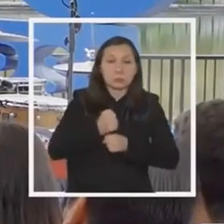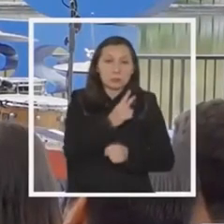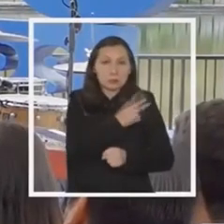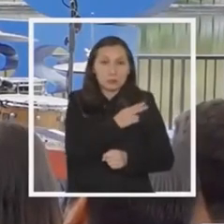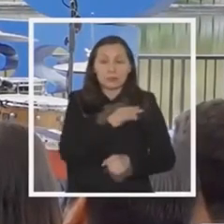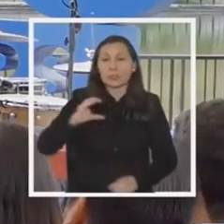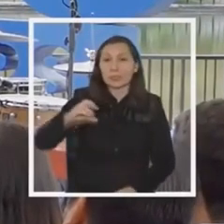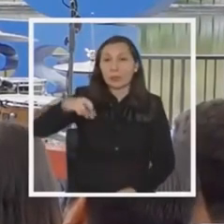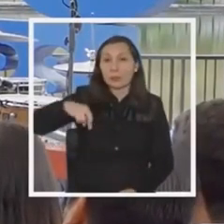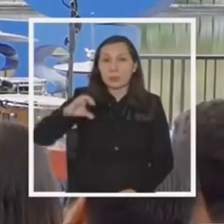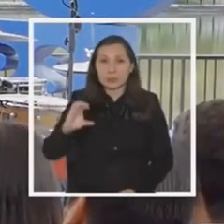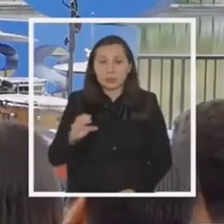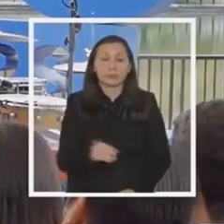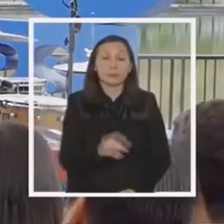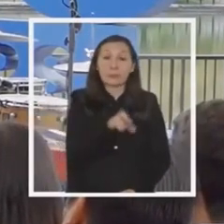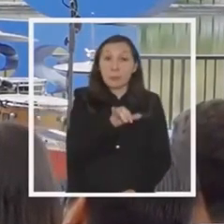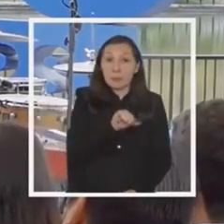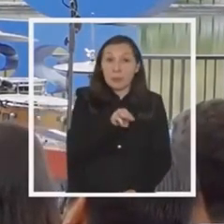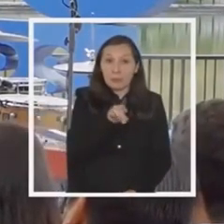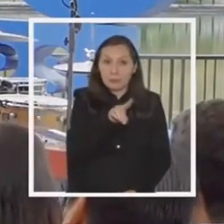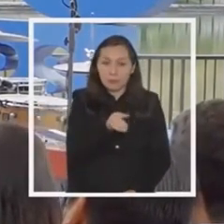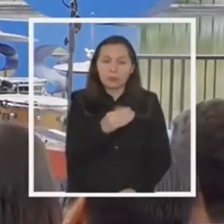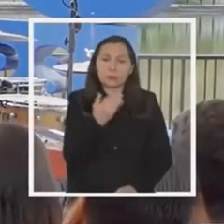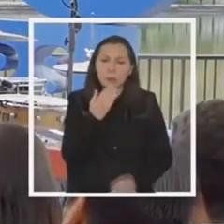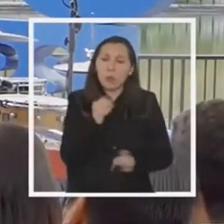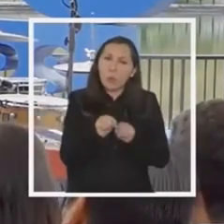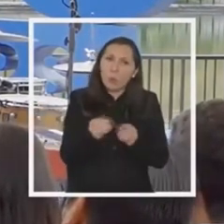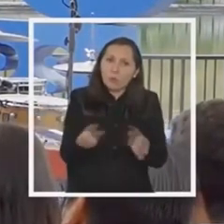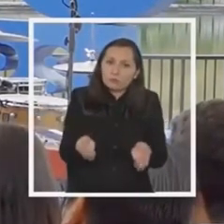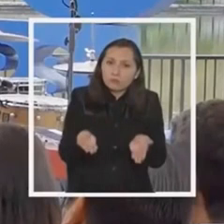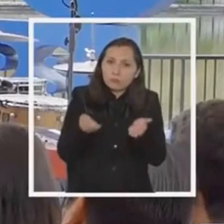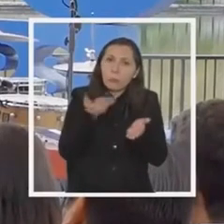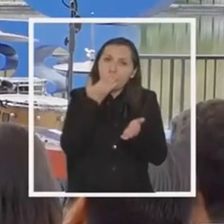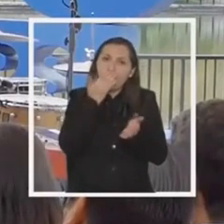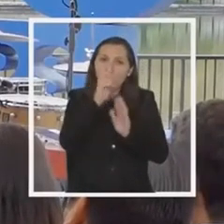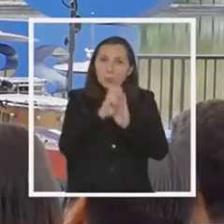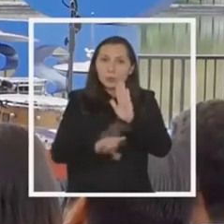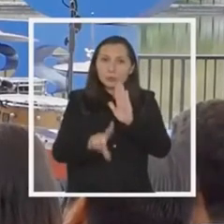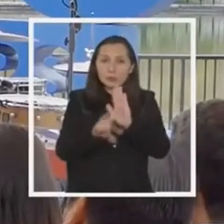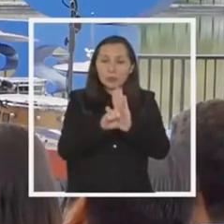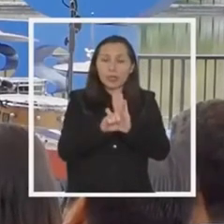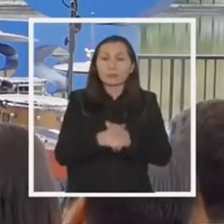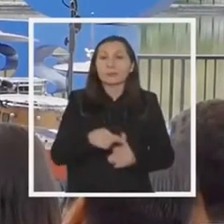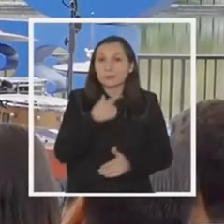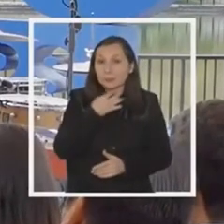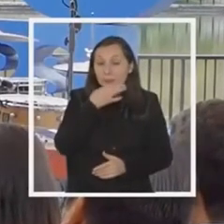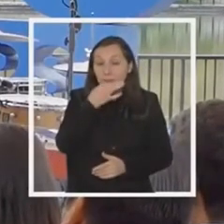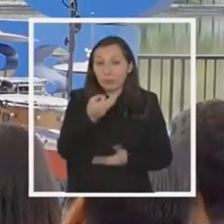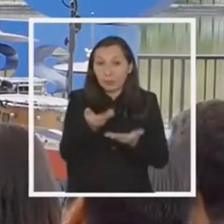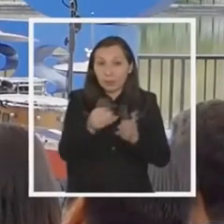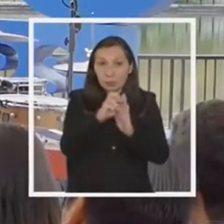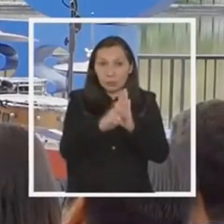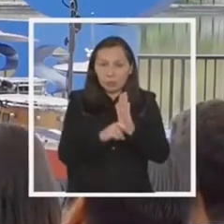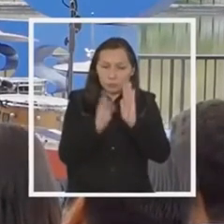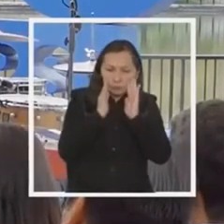la cpc a través de las pymes Ha sido también enriquecedor para el proyecto de ley quisiera señalar que este proyecto